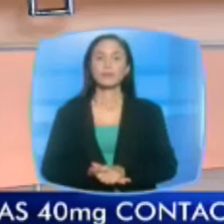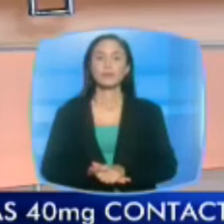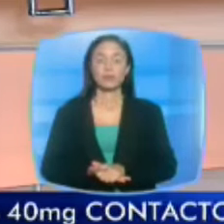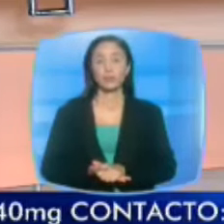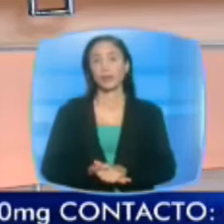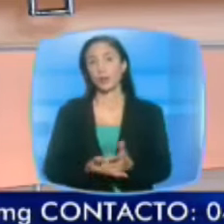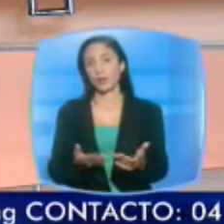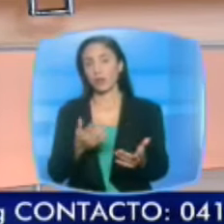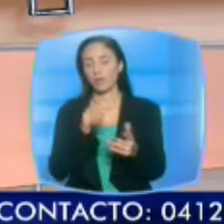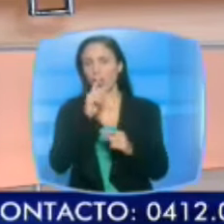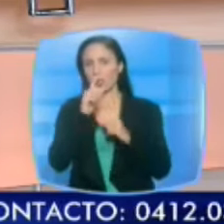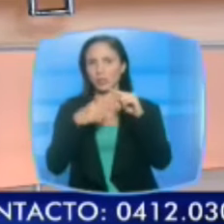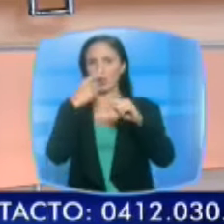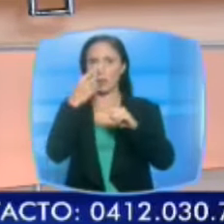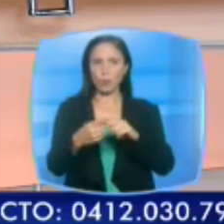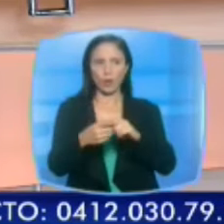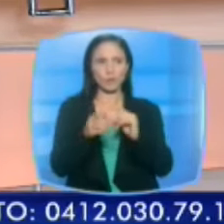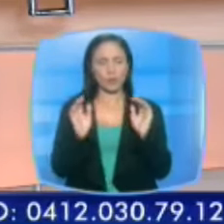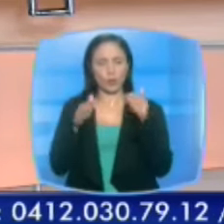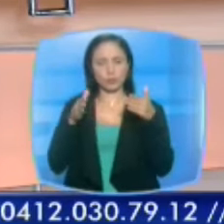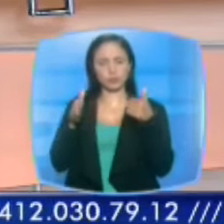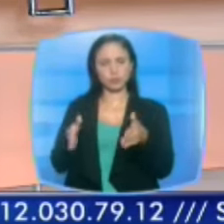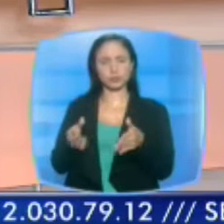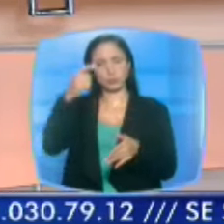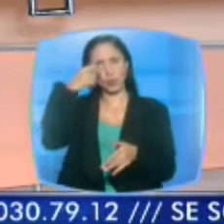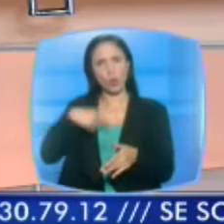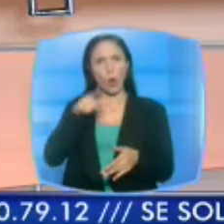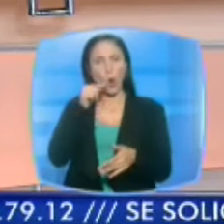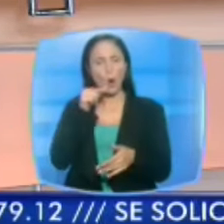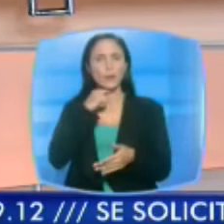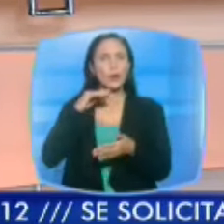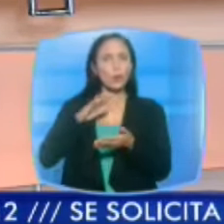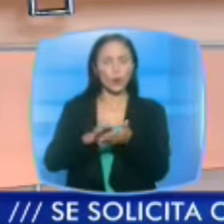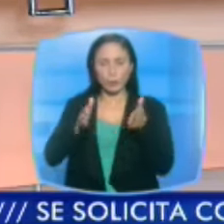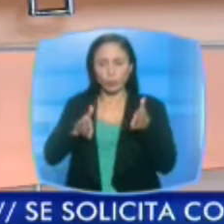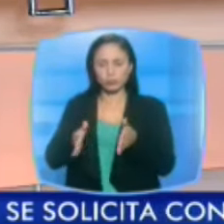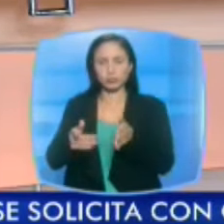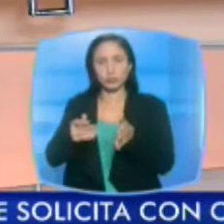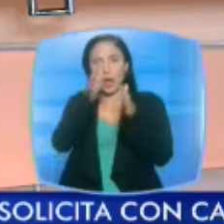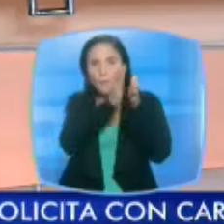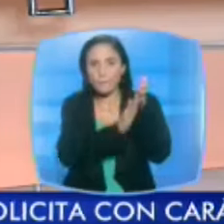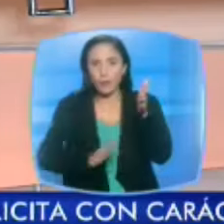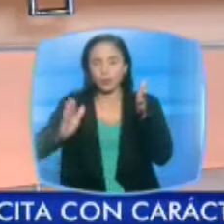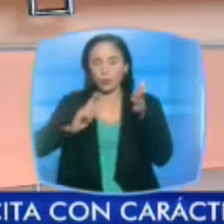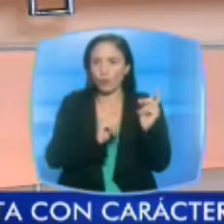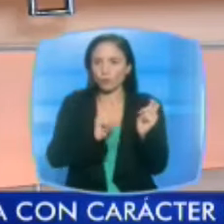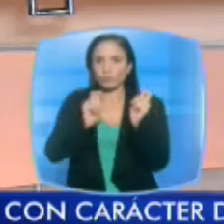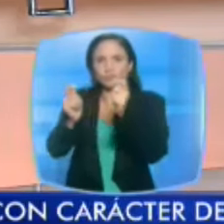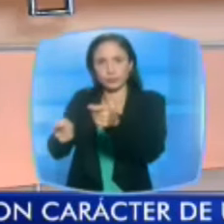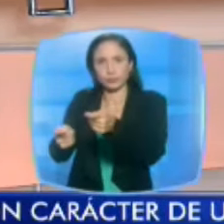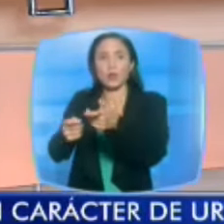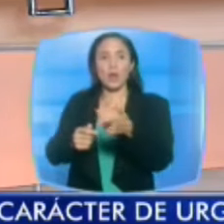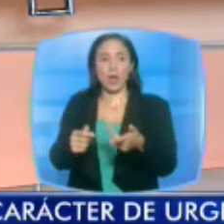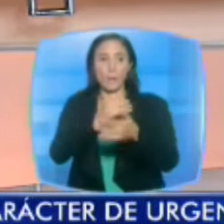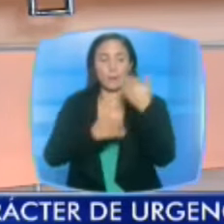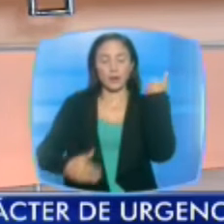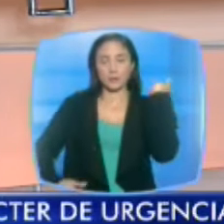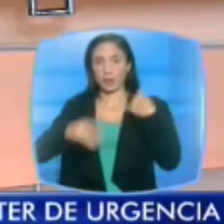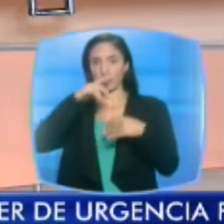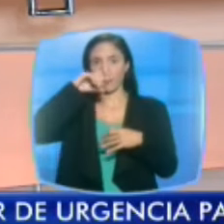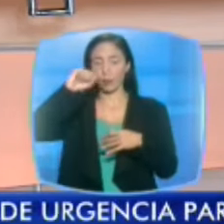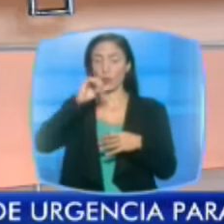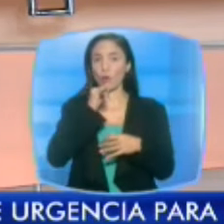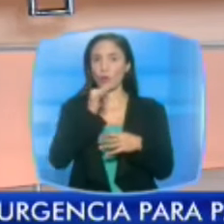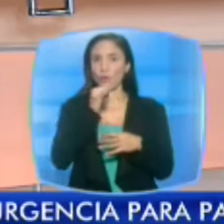Luego del traslado de los restos del general Domingo Antonio Cifontes al Panteón Nacional, el presidente de la República, Nicolás Maduro, aseguró